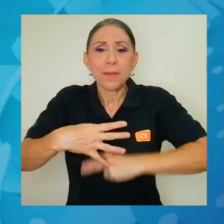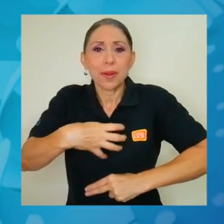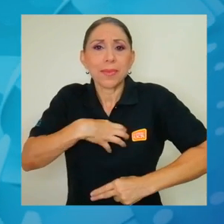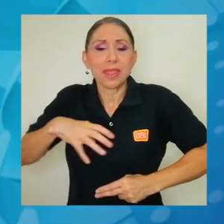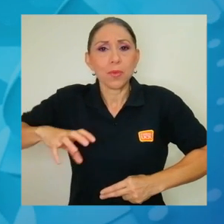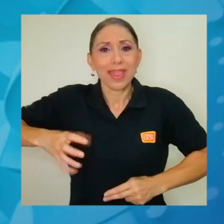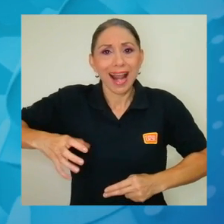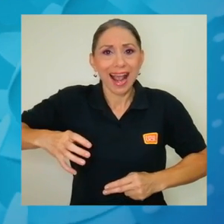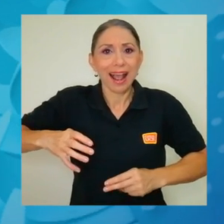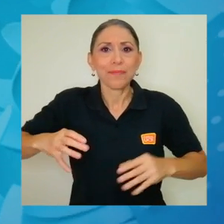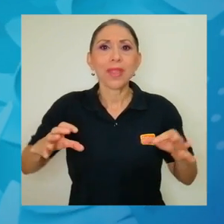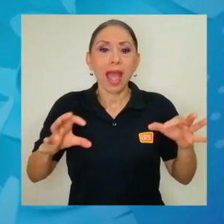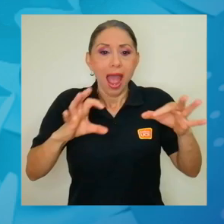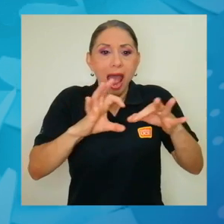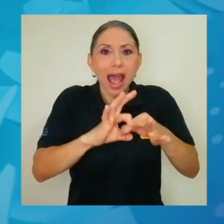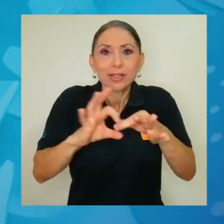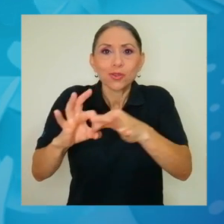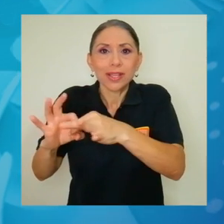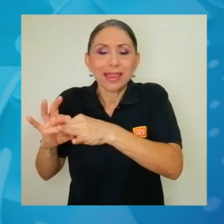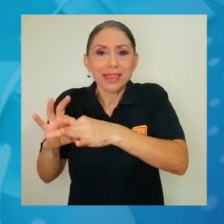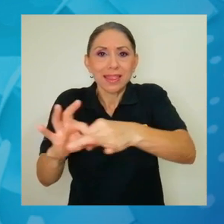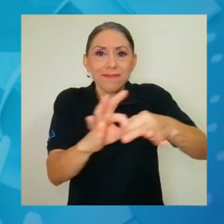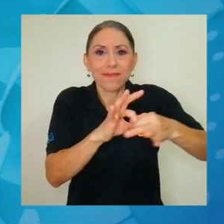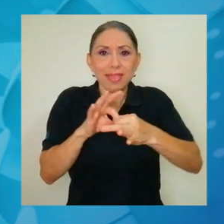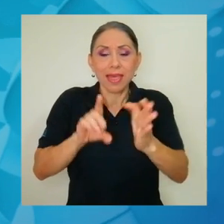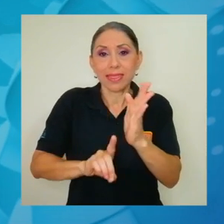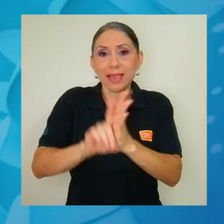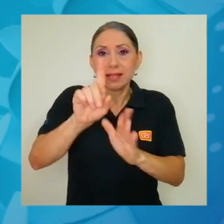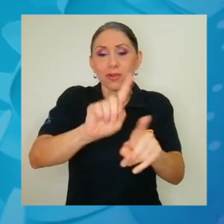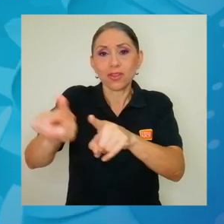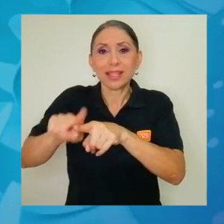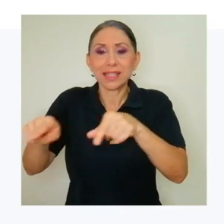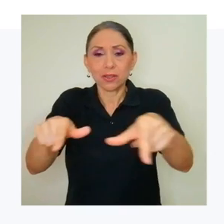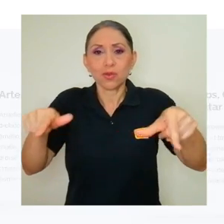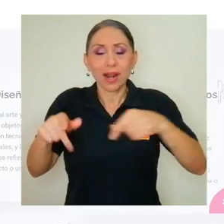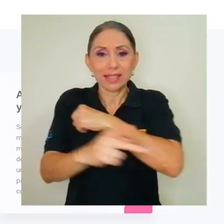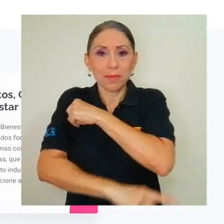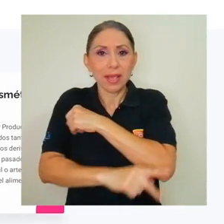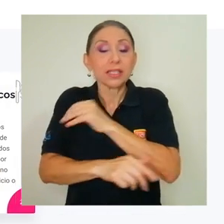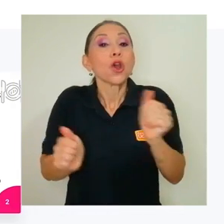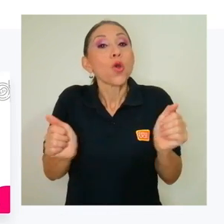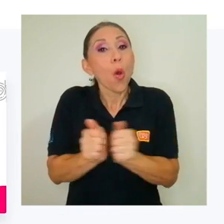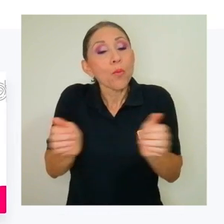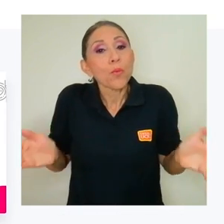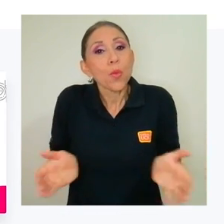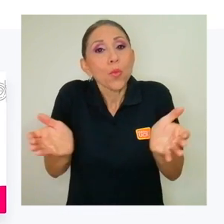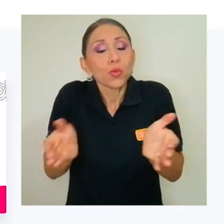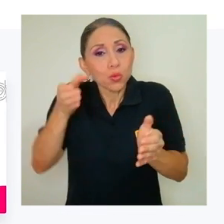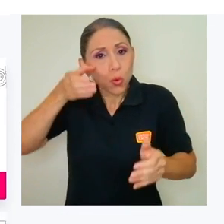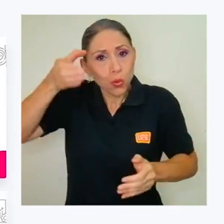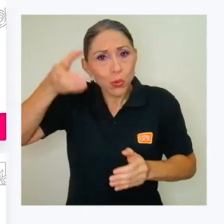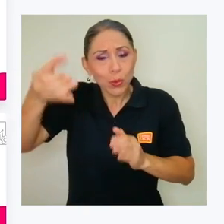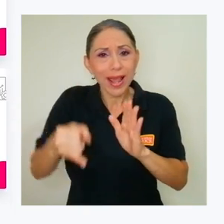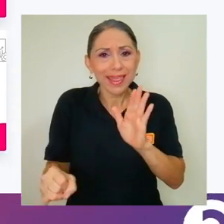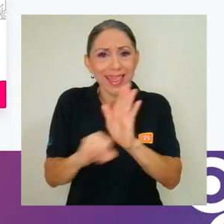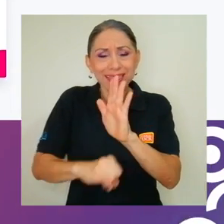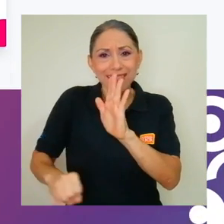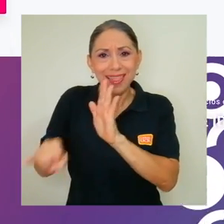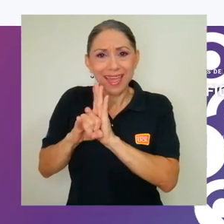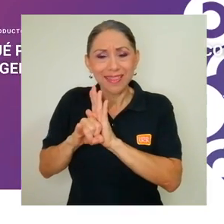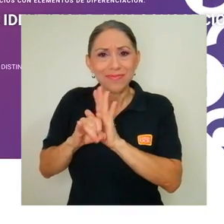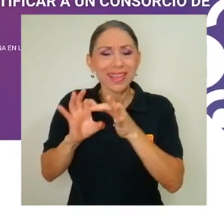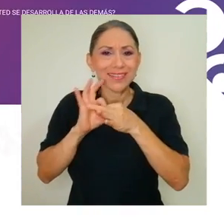la asociatividad y el desarrollo en las distintas regiones del país alrededor de la promoción de la cultura, la identidad